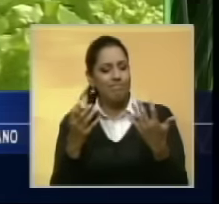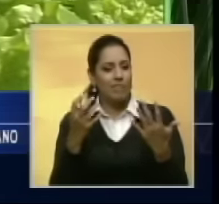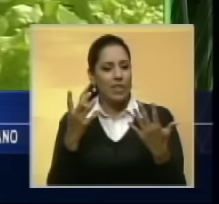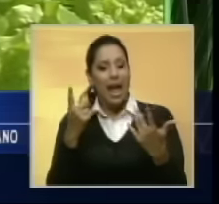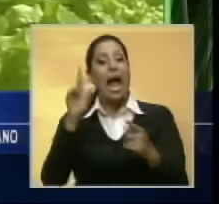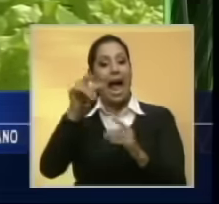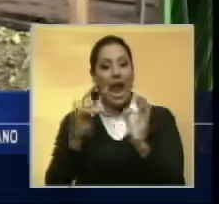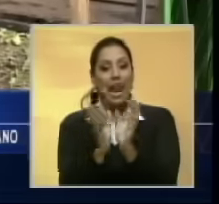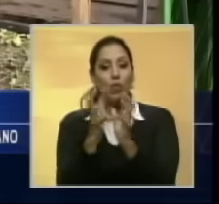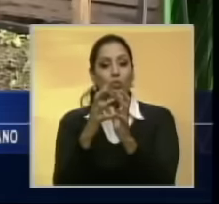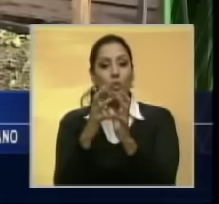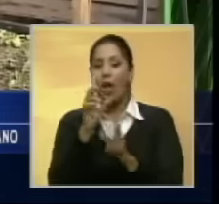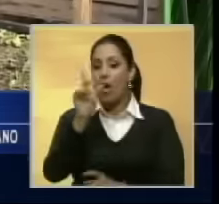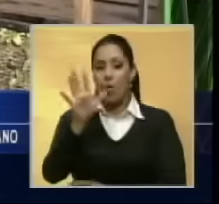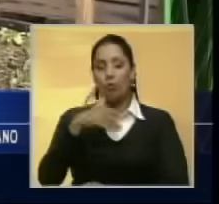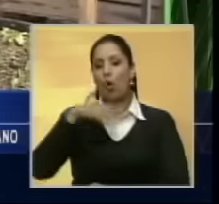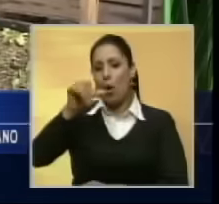la lechuga,